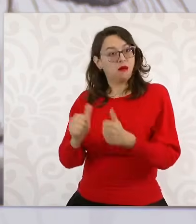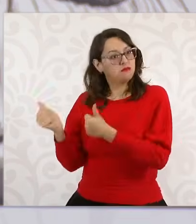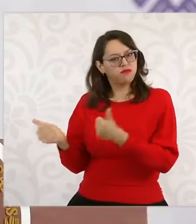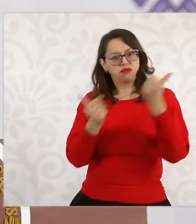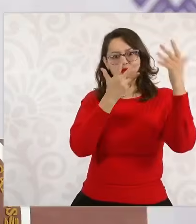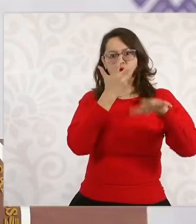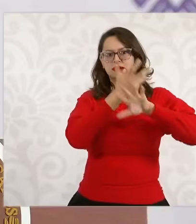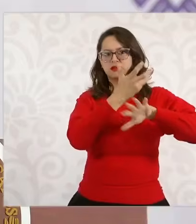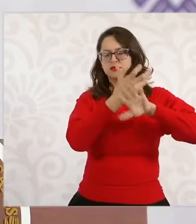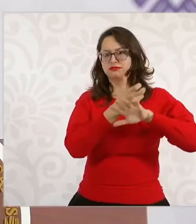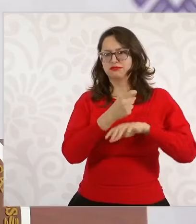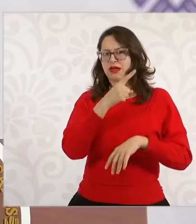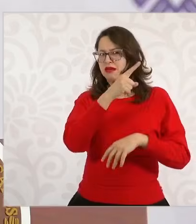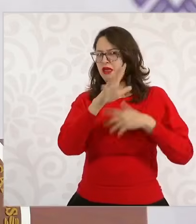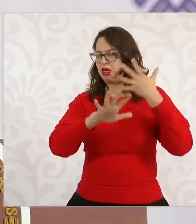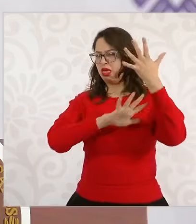muy clara cómo fue.